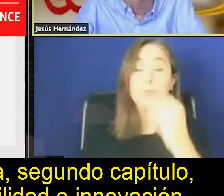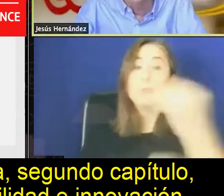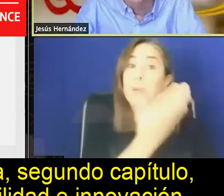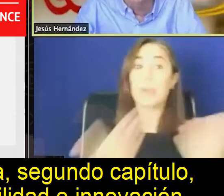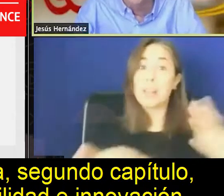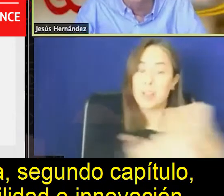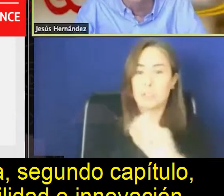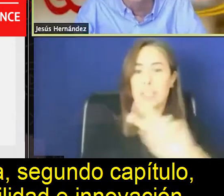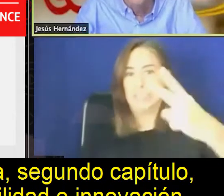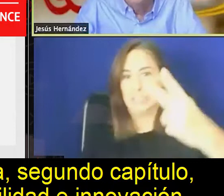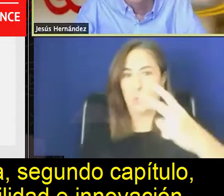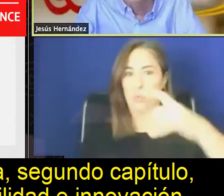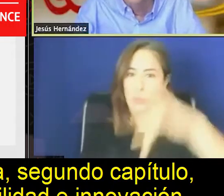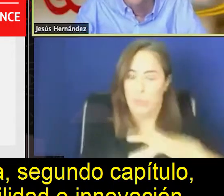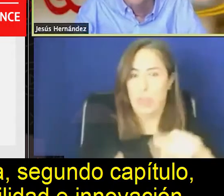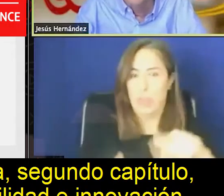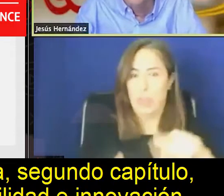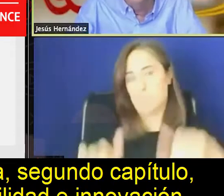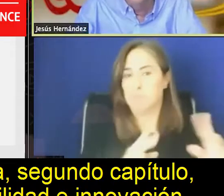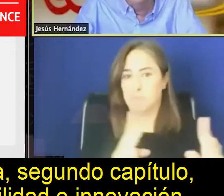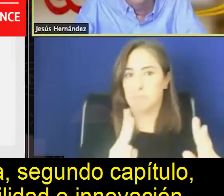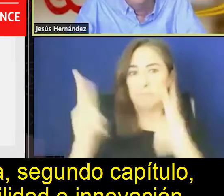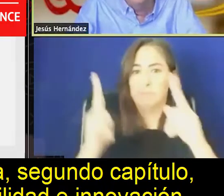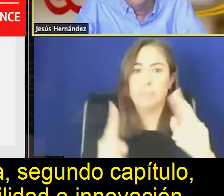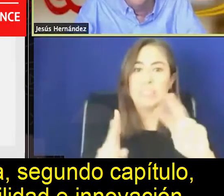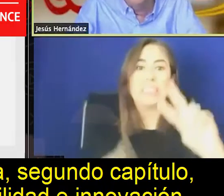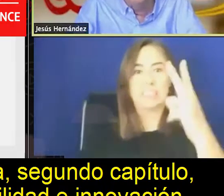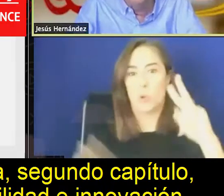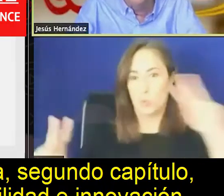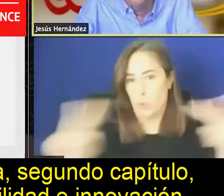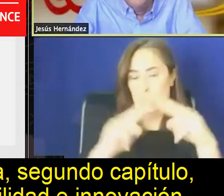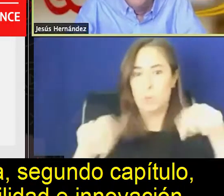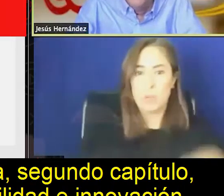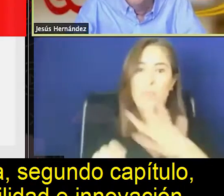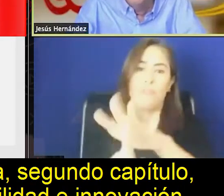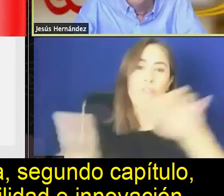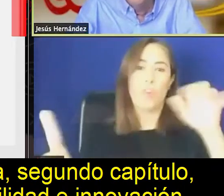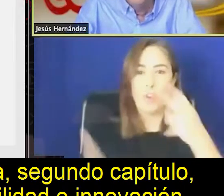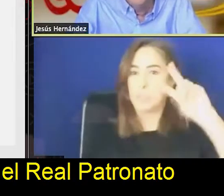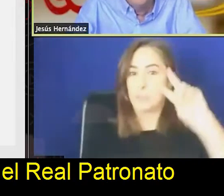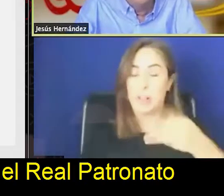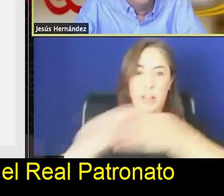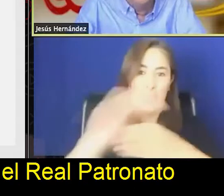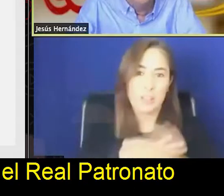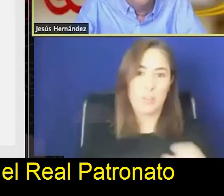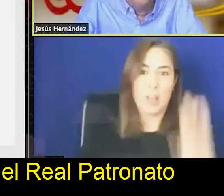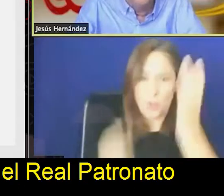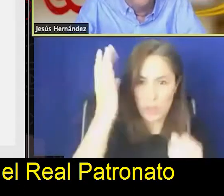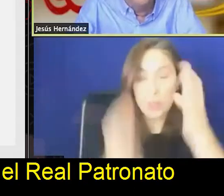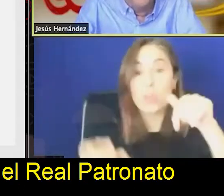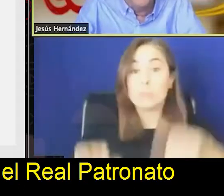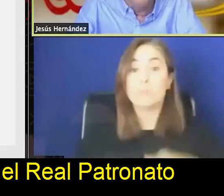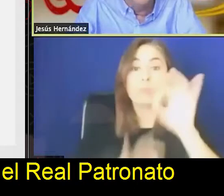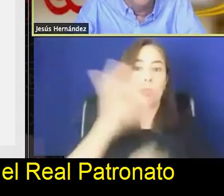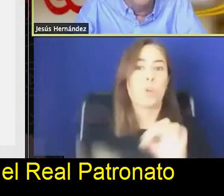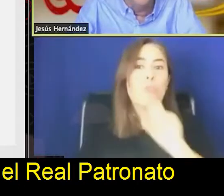segunda entrega, segundo capítulo, segundo encuentro del Foro de Expertos en Accesibilidad e Innovación que organizamos tanto la Fundación ONCE